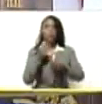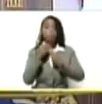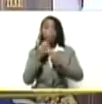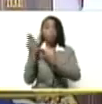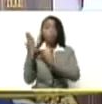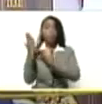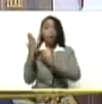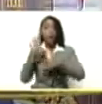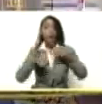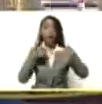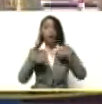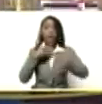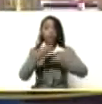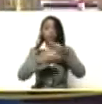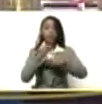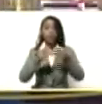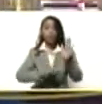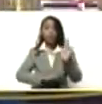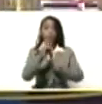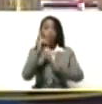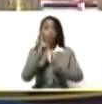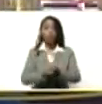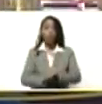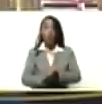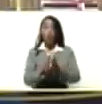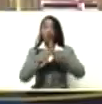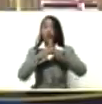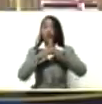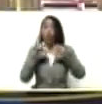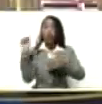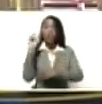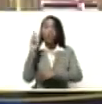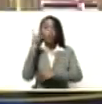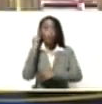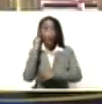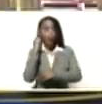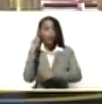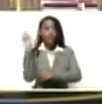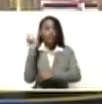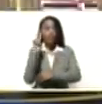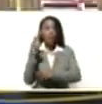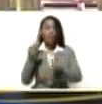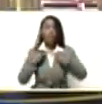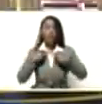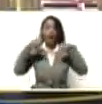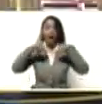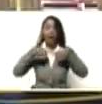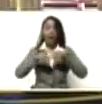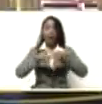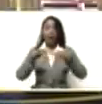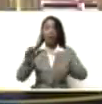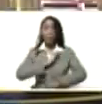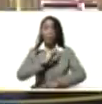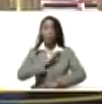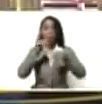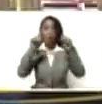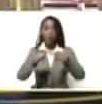mira toda venezuela la venezuela que vive aquí en la tierra nuestra